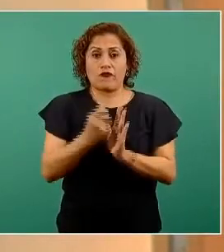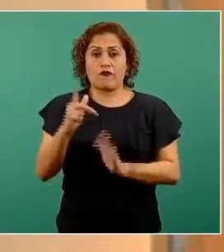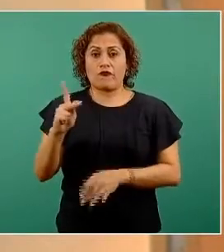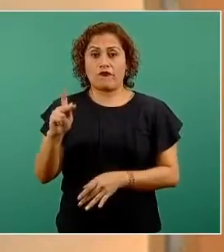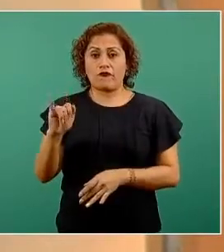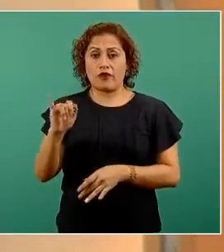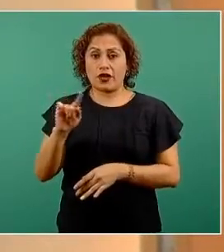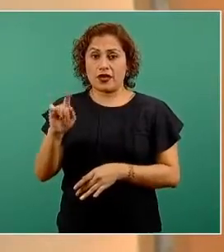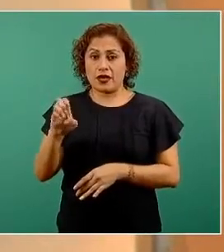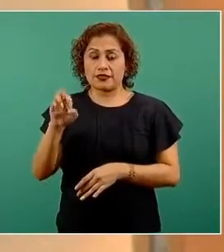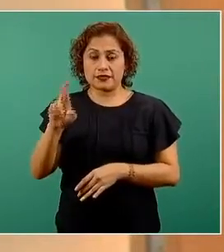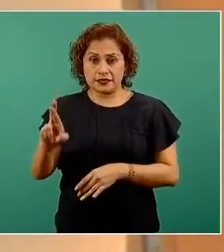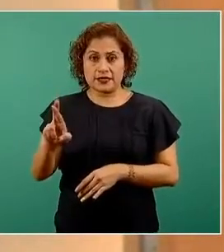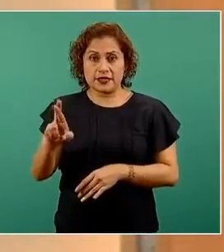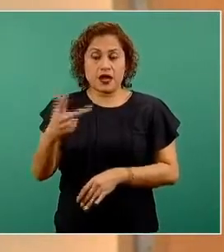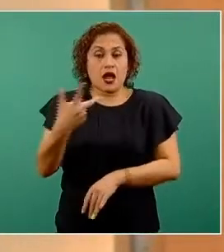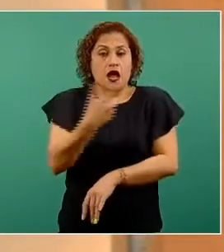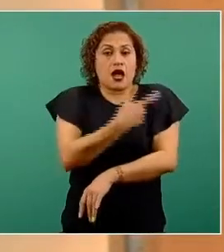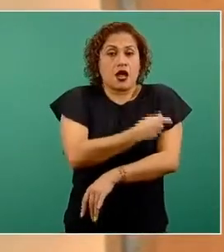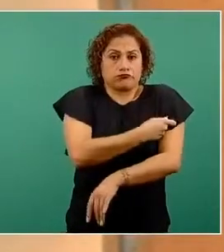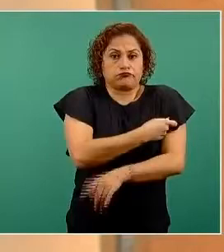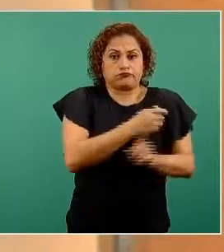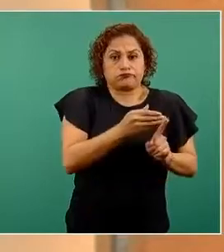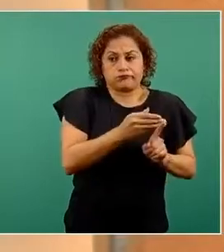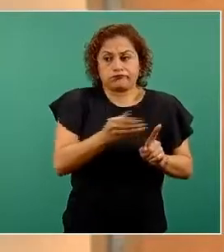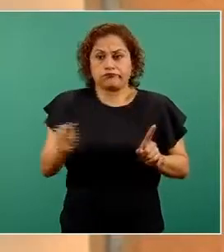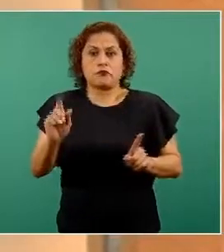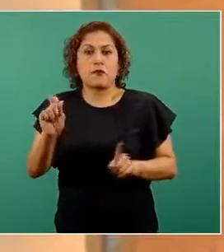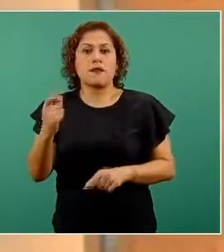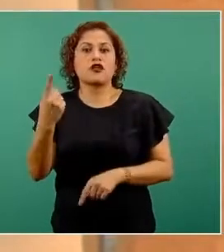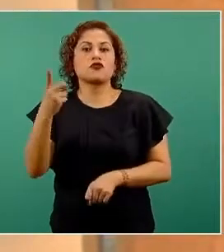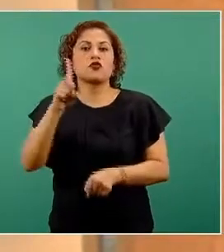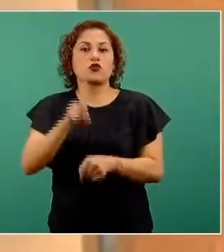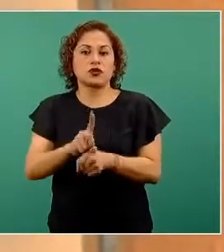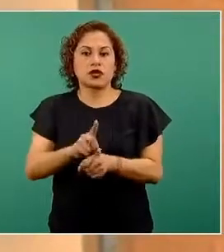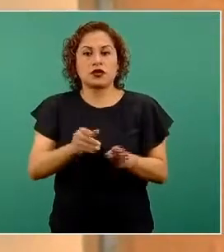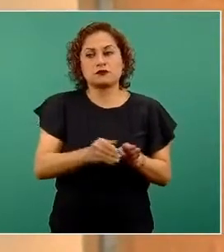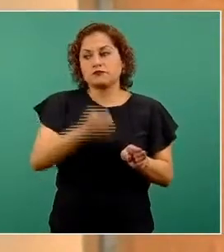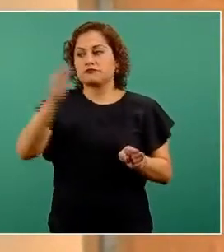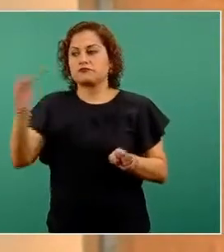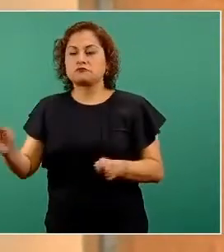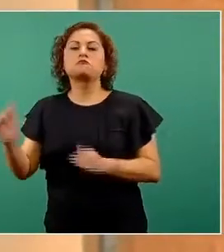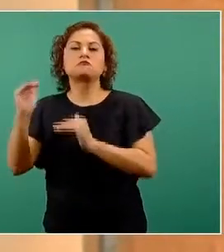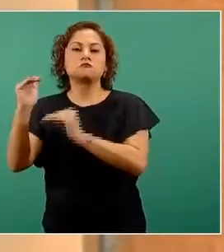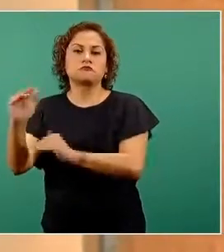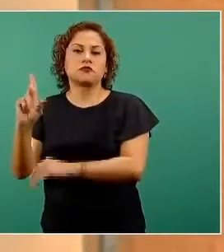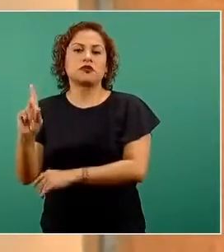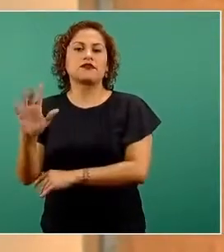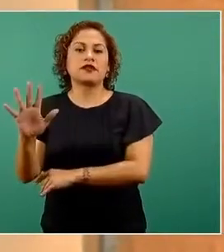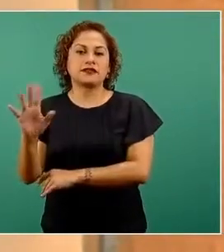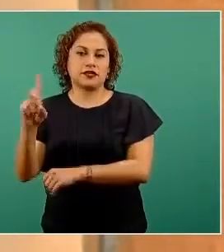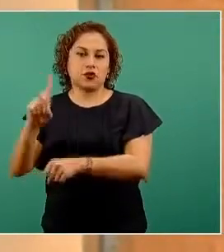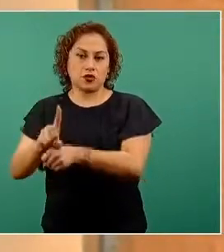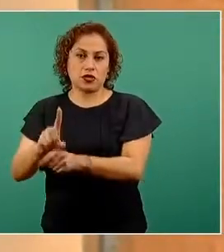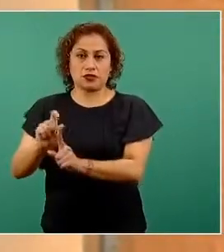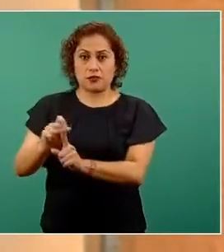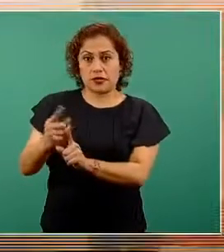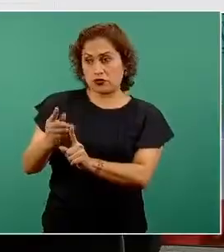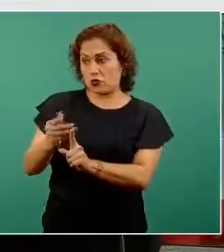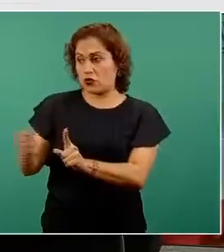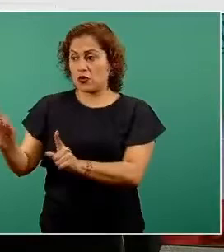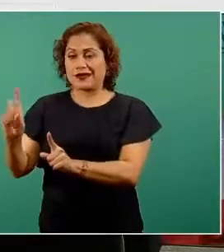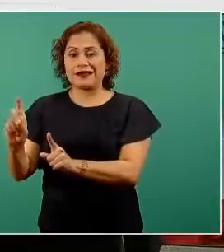poner cuanto más temprano, 21 días, y hasta 35 días. Y entre 21 y 35